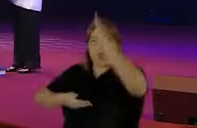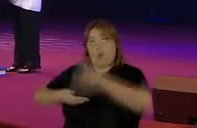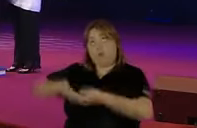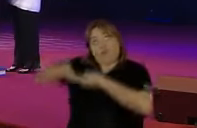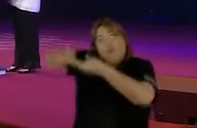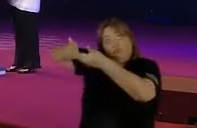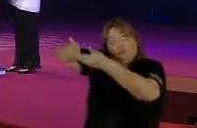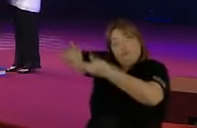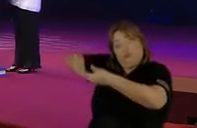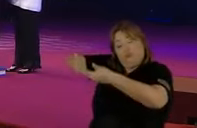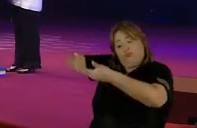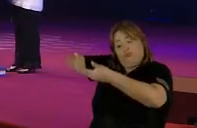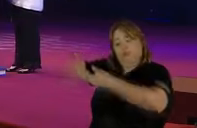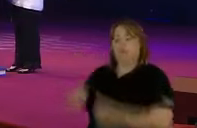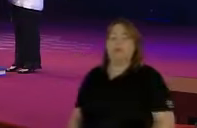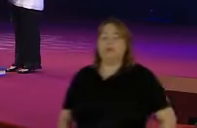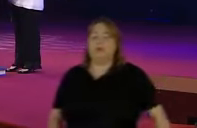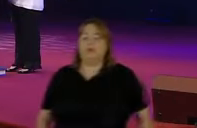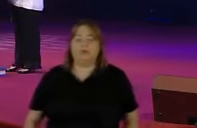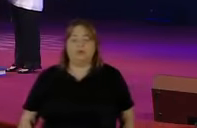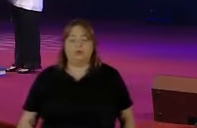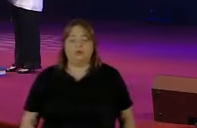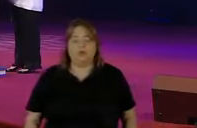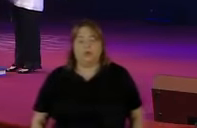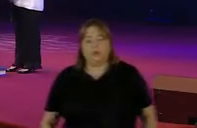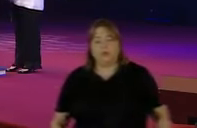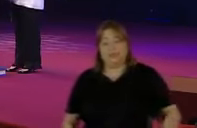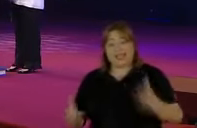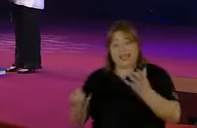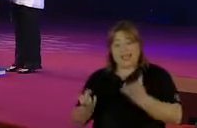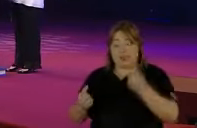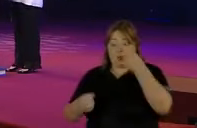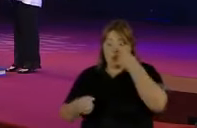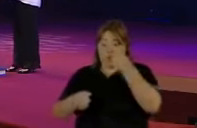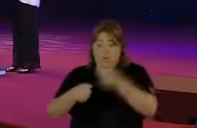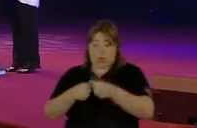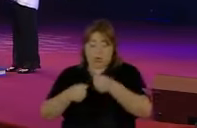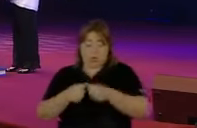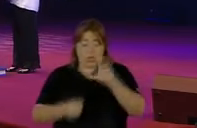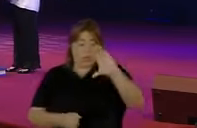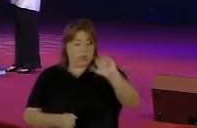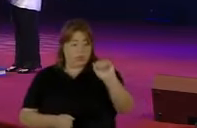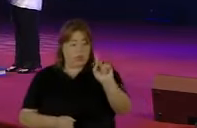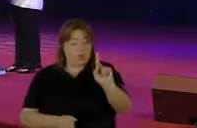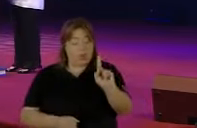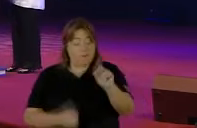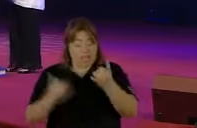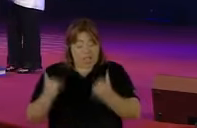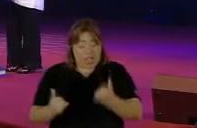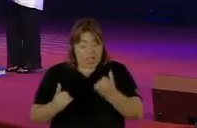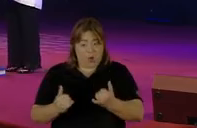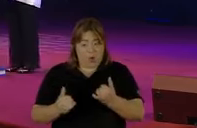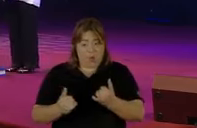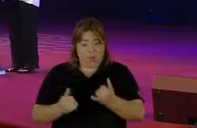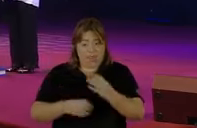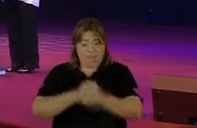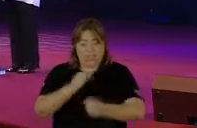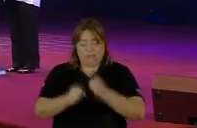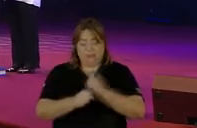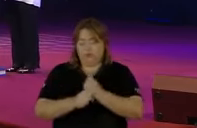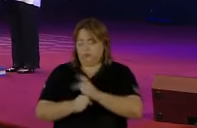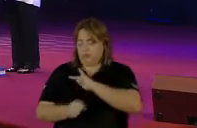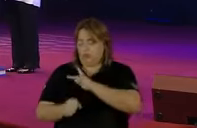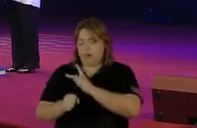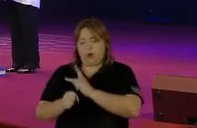Mientras tanto, y ellos suben aquí, les queremos recordar que el CAP de este año va a ser algo